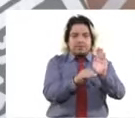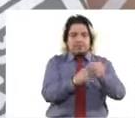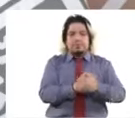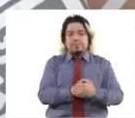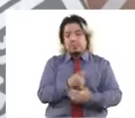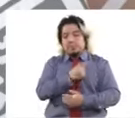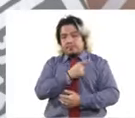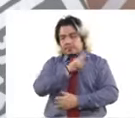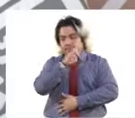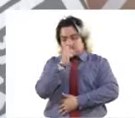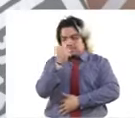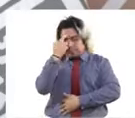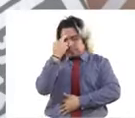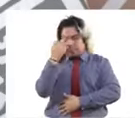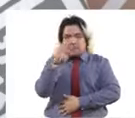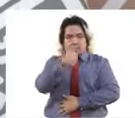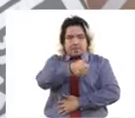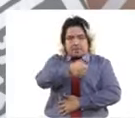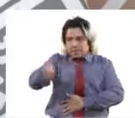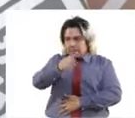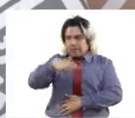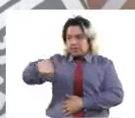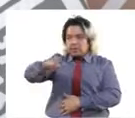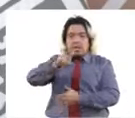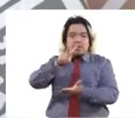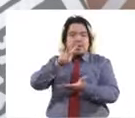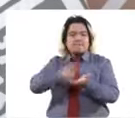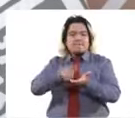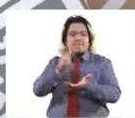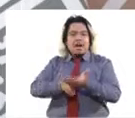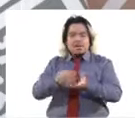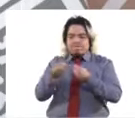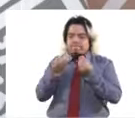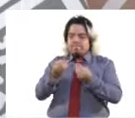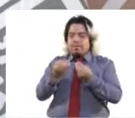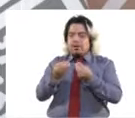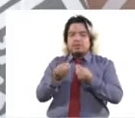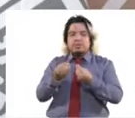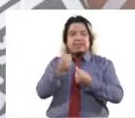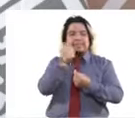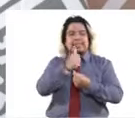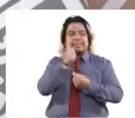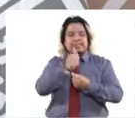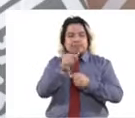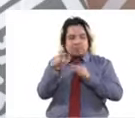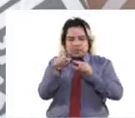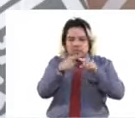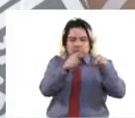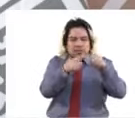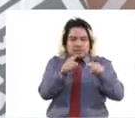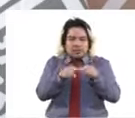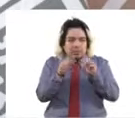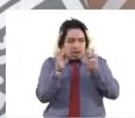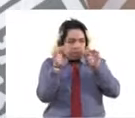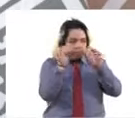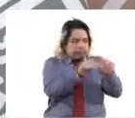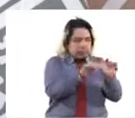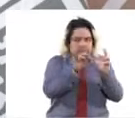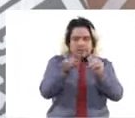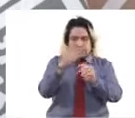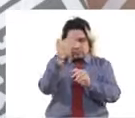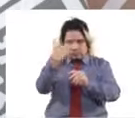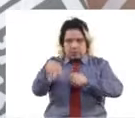Quiero destacar hoy la valentía de mis compañeros que participaron y que han participado en cada uno de estos operativos. A pesar de los